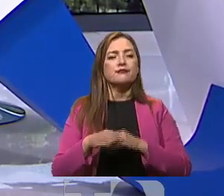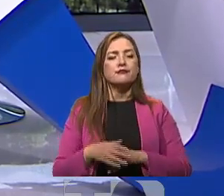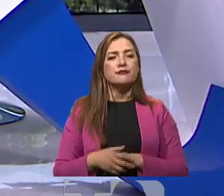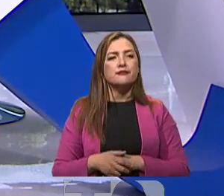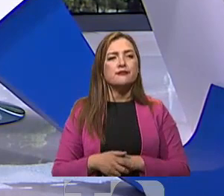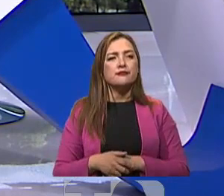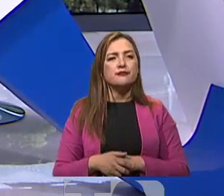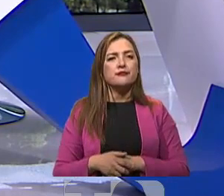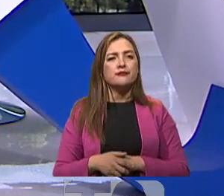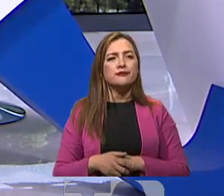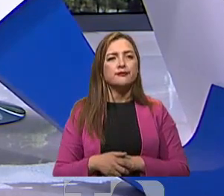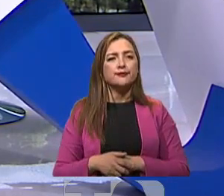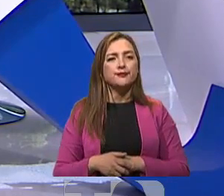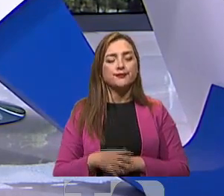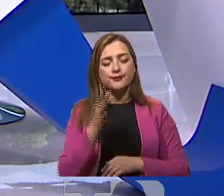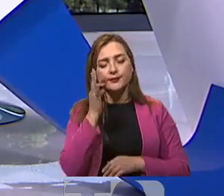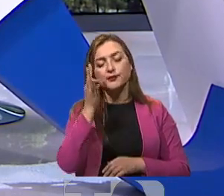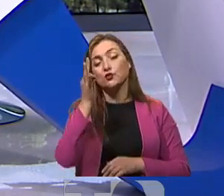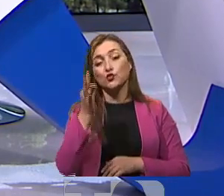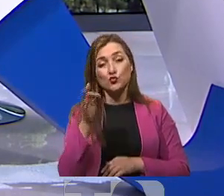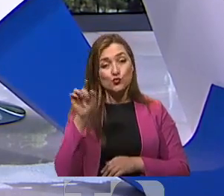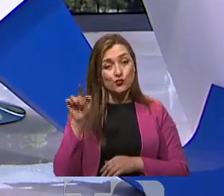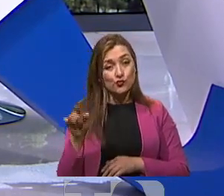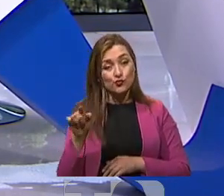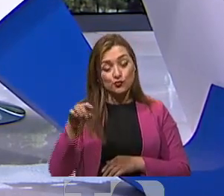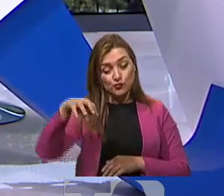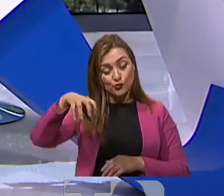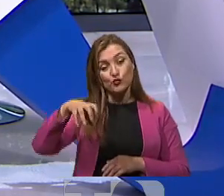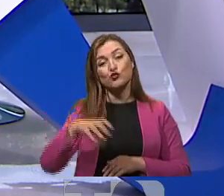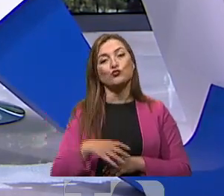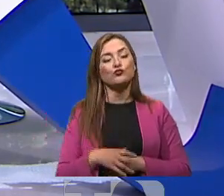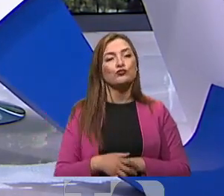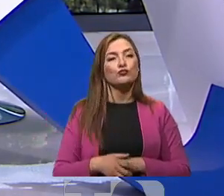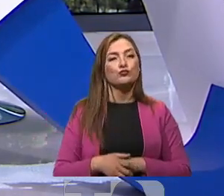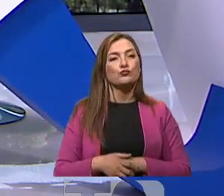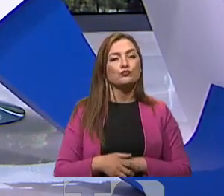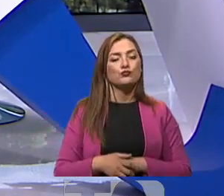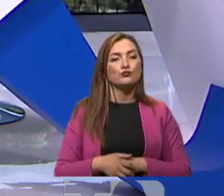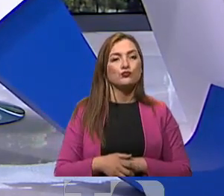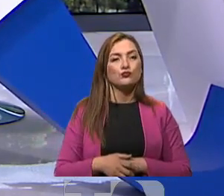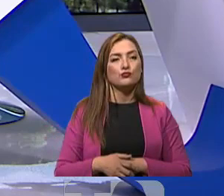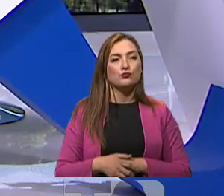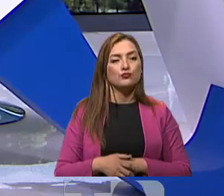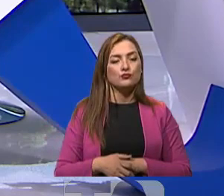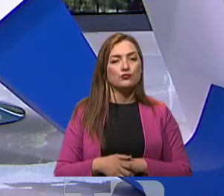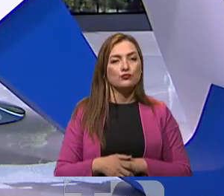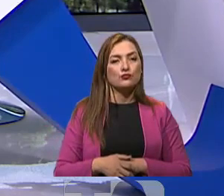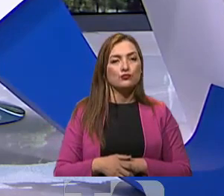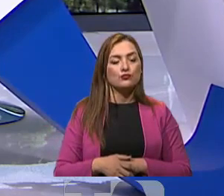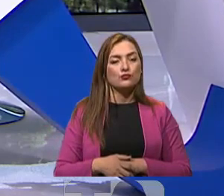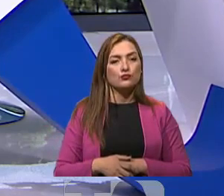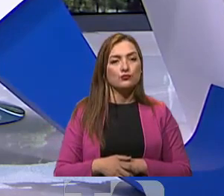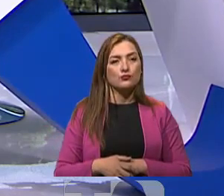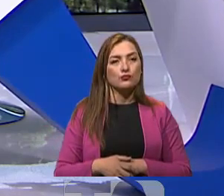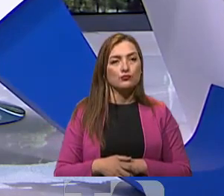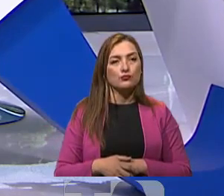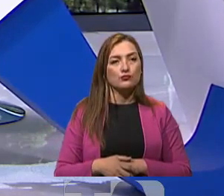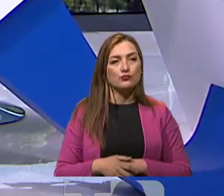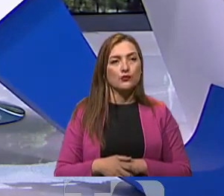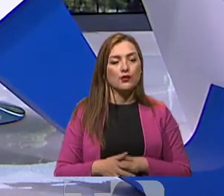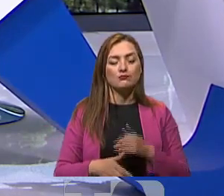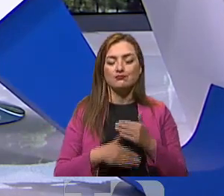de que va a futuro este elemento a hacernos tanta falta. Y nosotros hoy irresponsables, la gastamos,